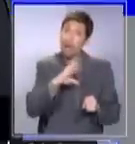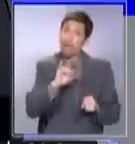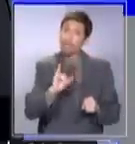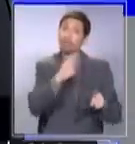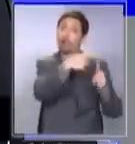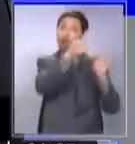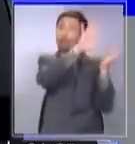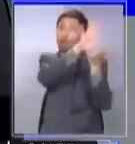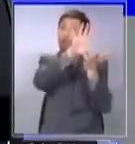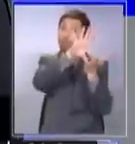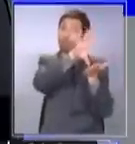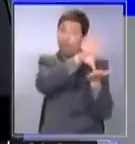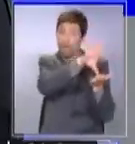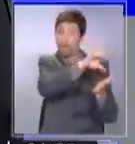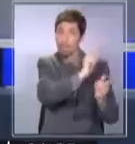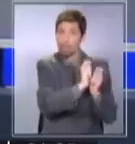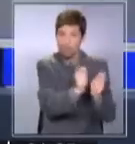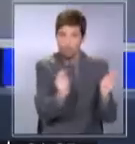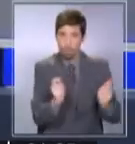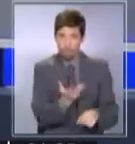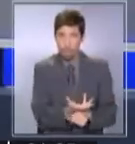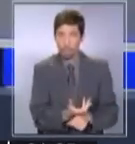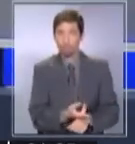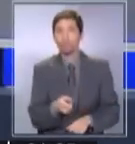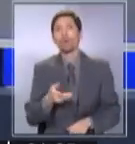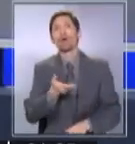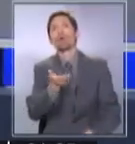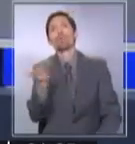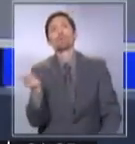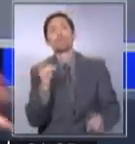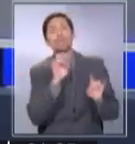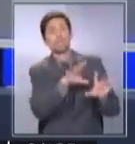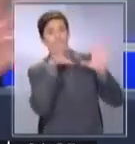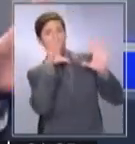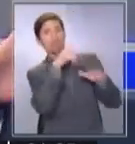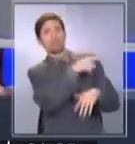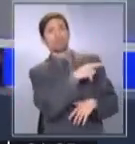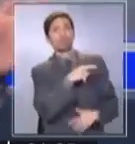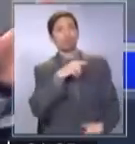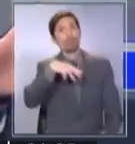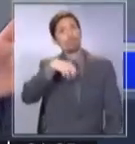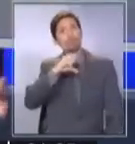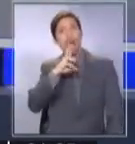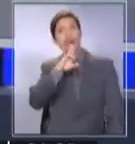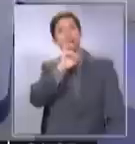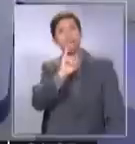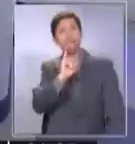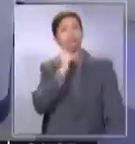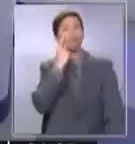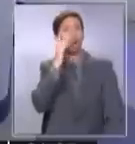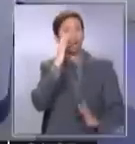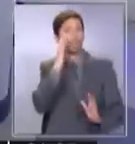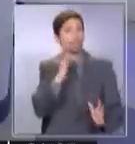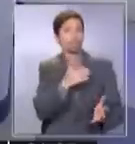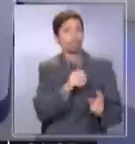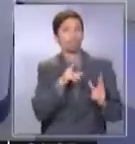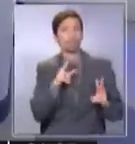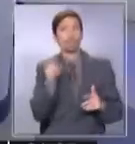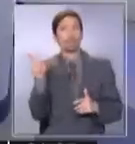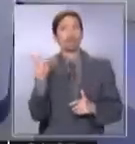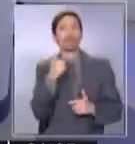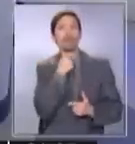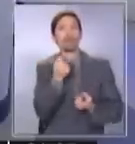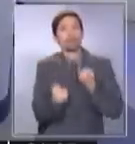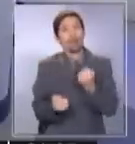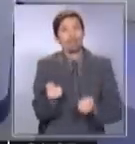diferentes partes del país Y qué fue lo que particularmente les llamó atención de la campaña de macri yo me acuerdo vagamente de que él le gustaba mucho bailar Gilda en las